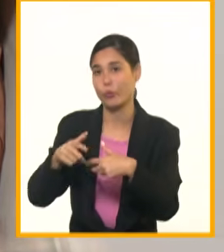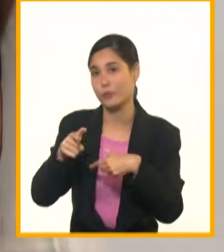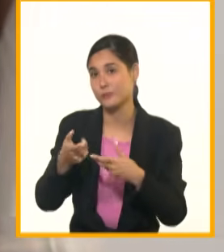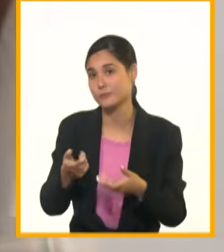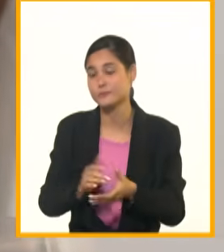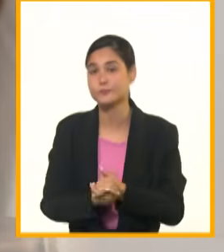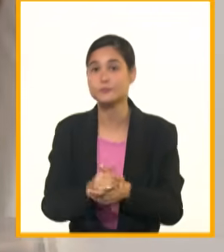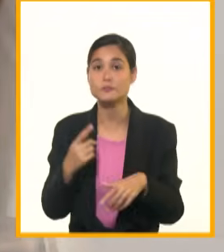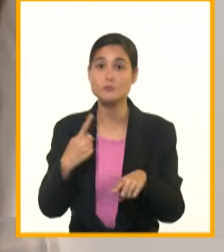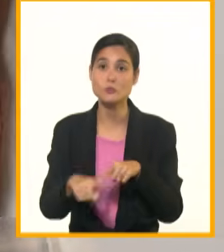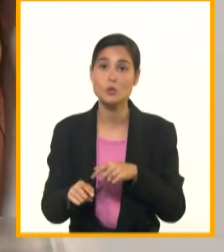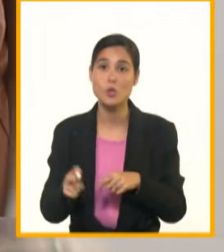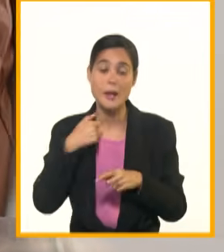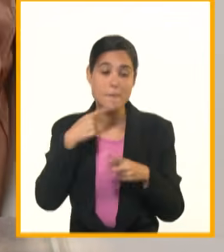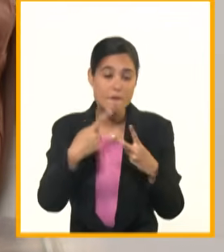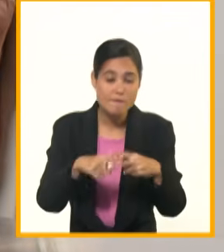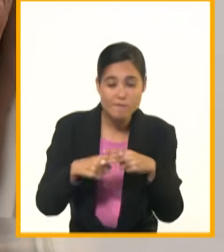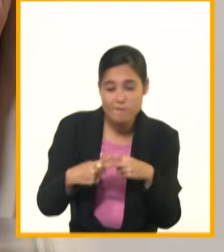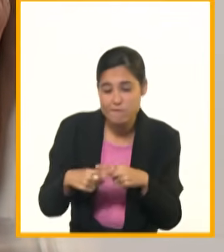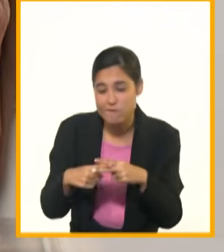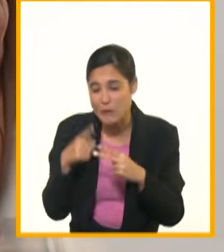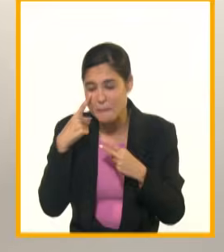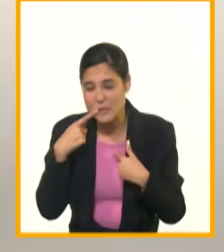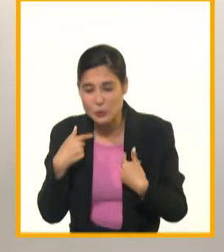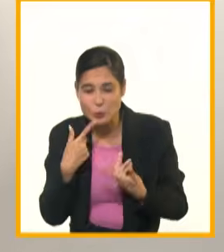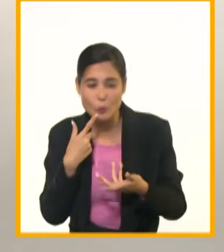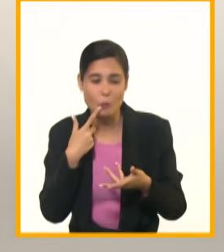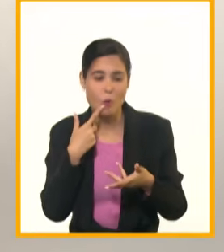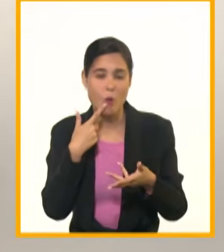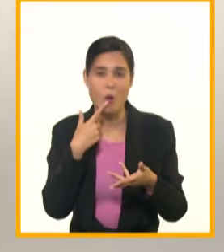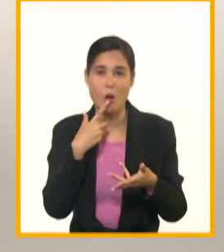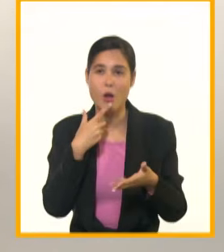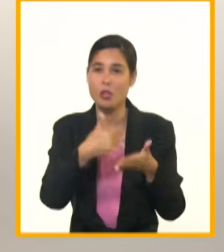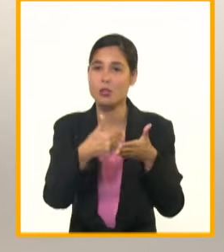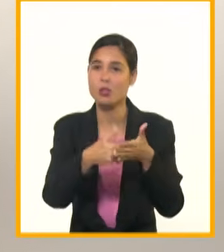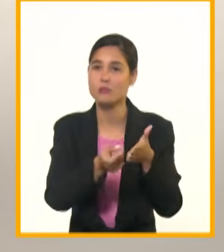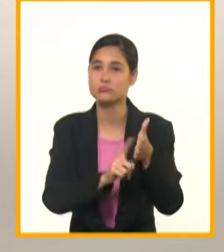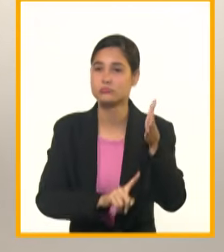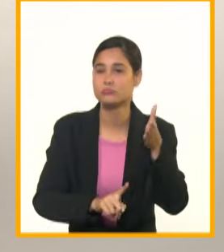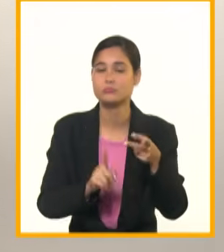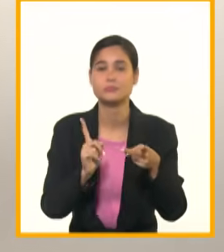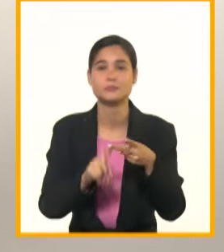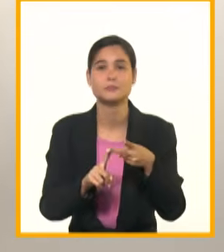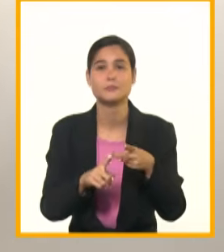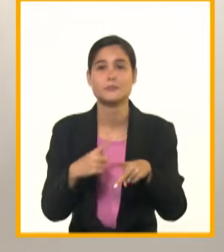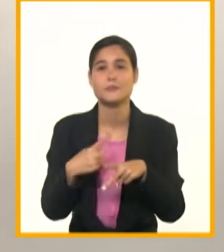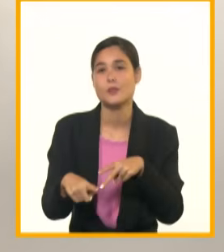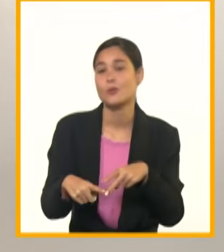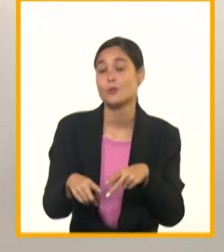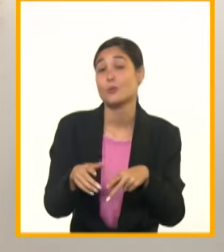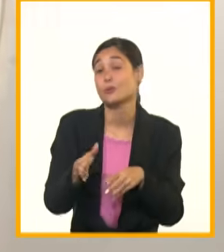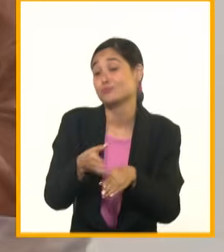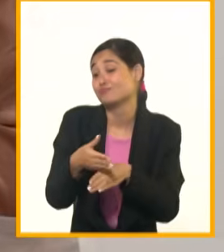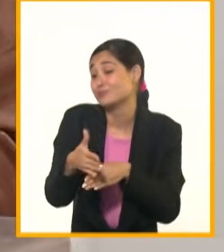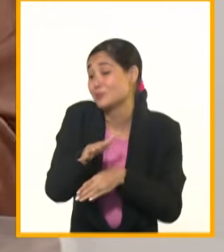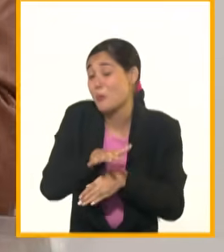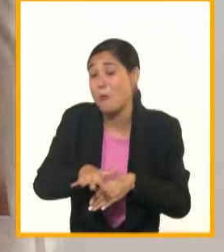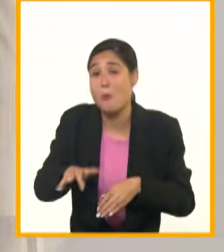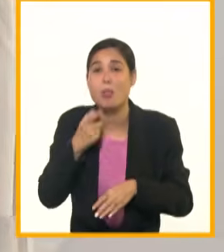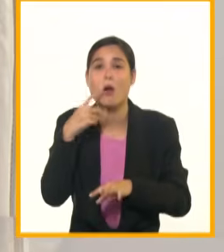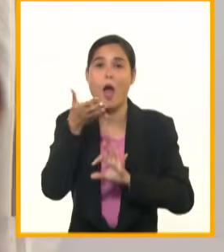en la reparación de las termoeléctricas, en el apoyo incluso a lo que se está haciendo en la capital. Estamos